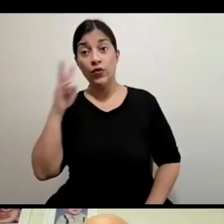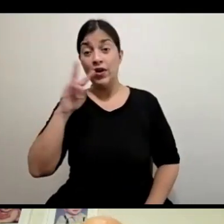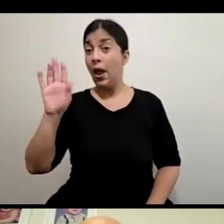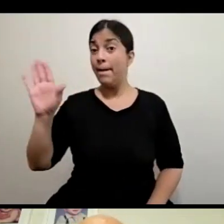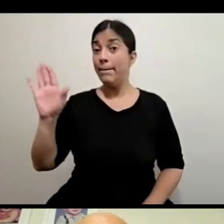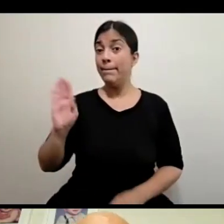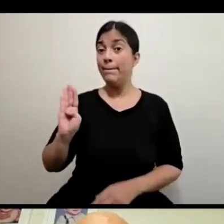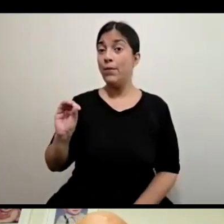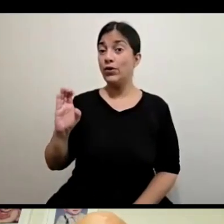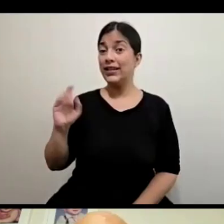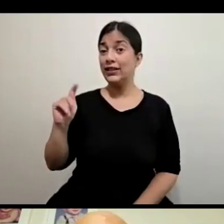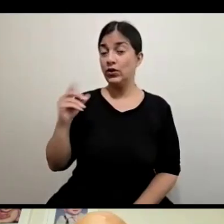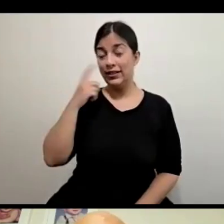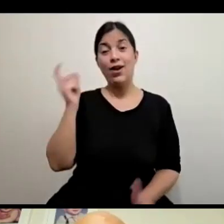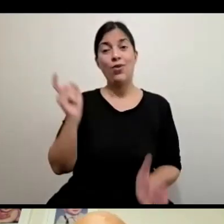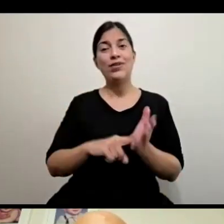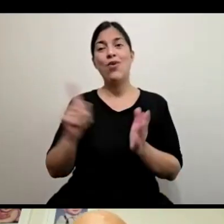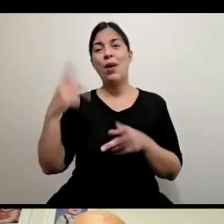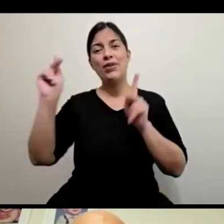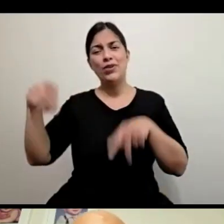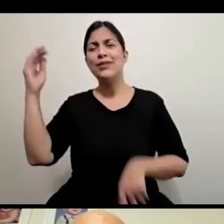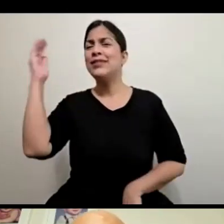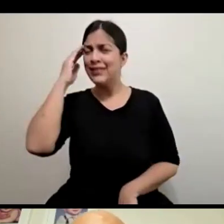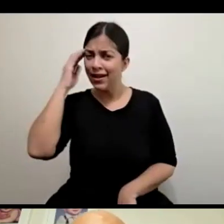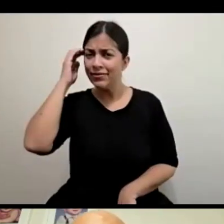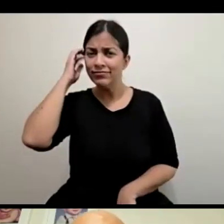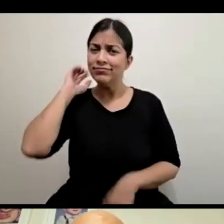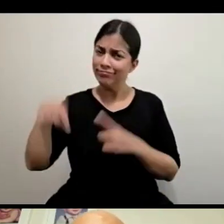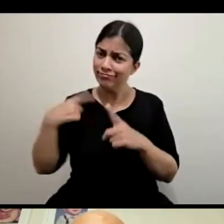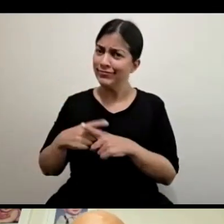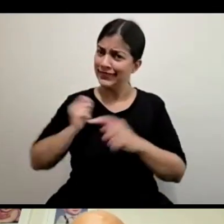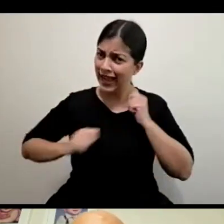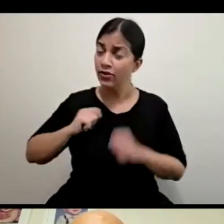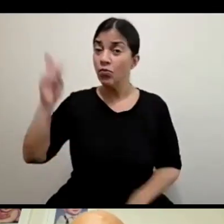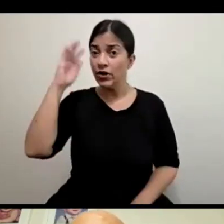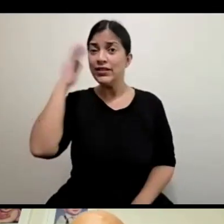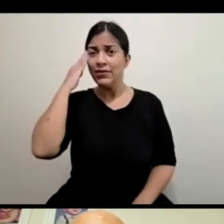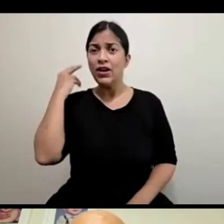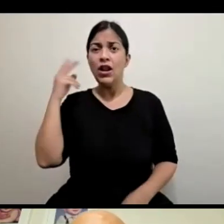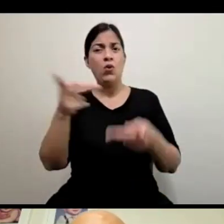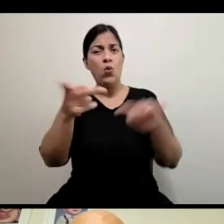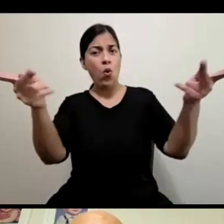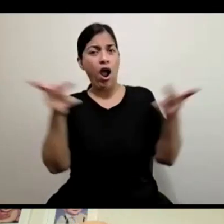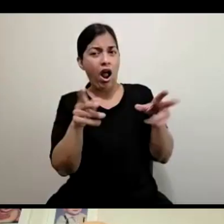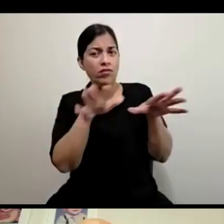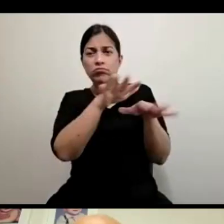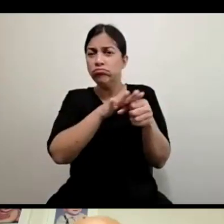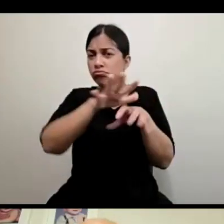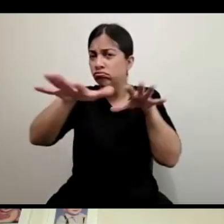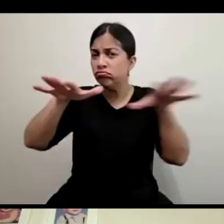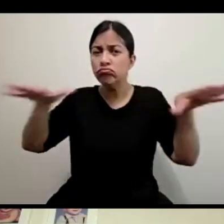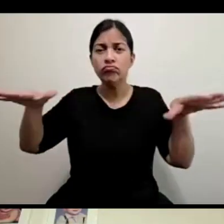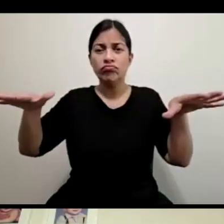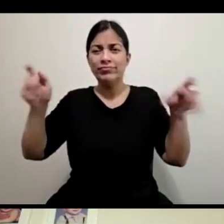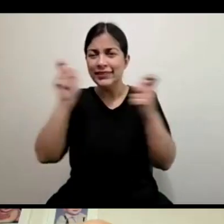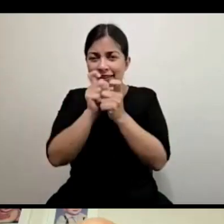cuenta de que esto es una persona que sabe de teatro porque están resueltos los espacios específicamente para las obras. Y tú, si tú